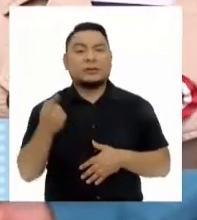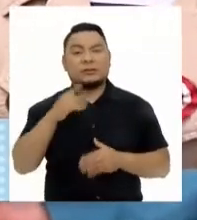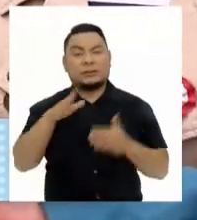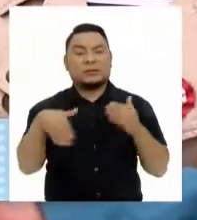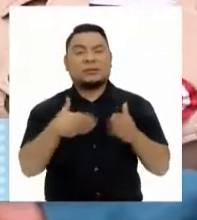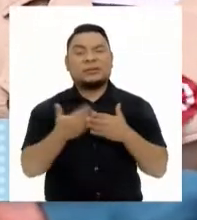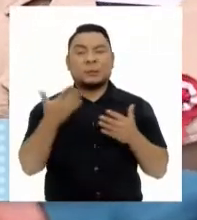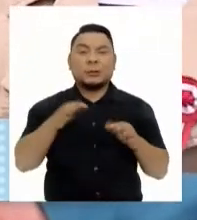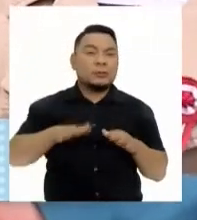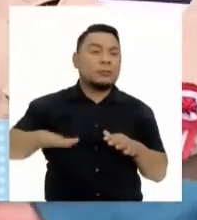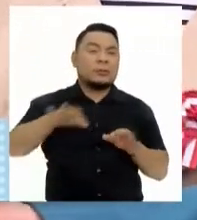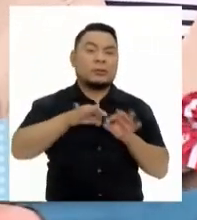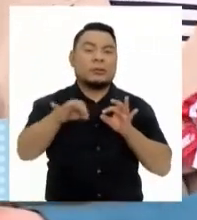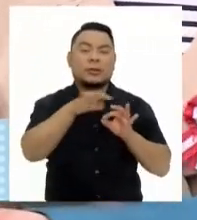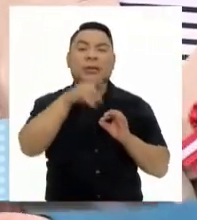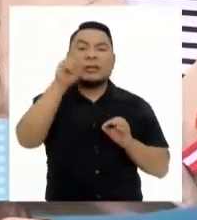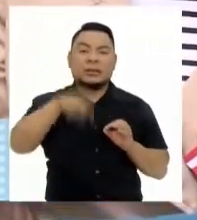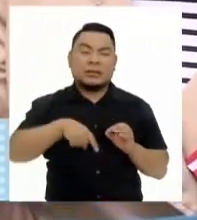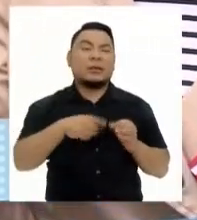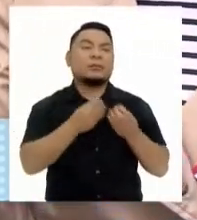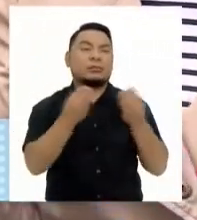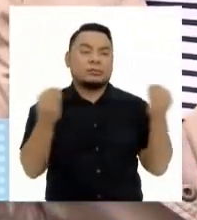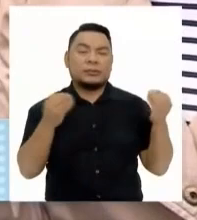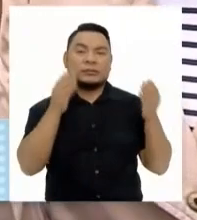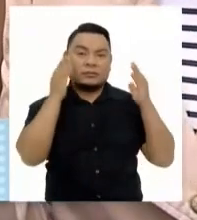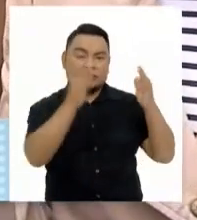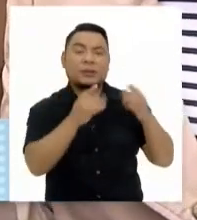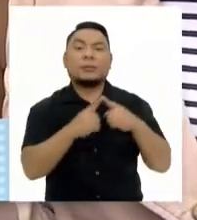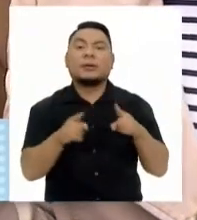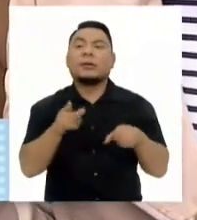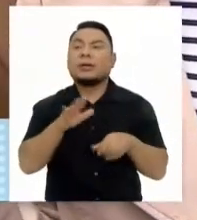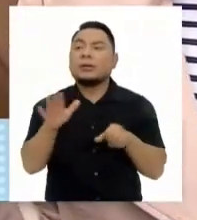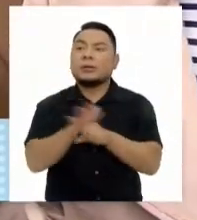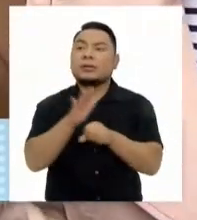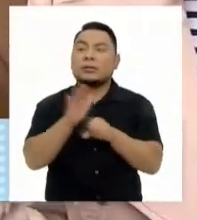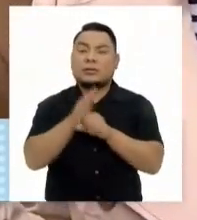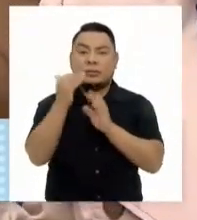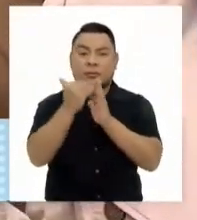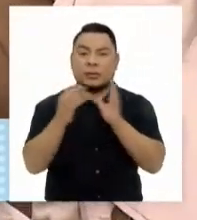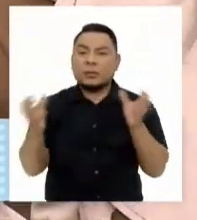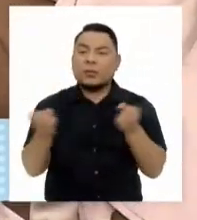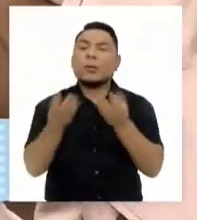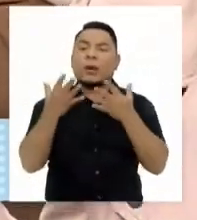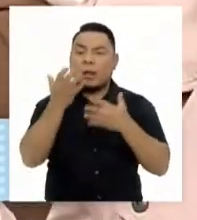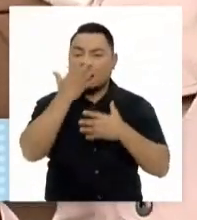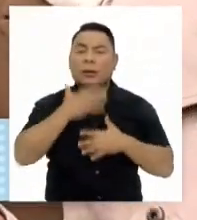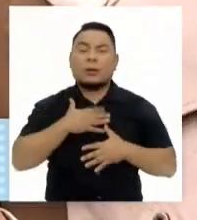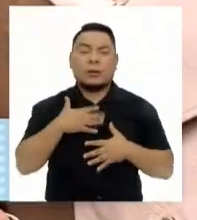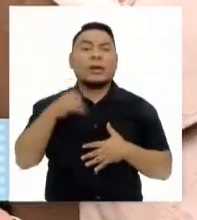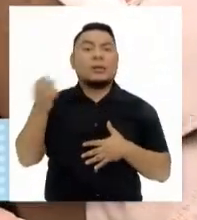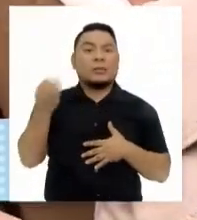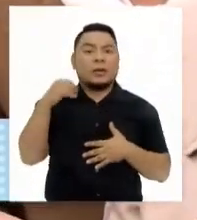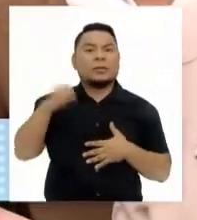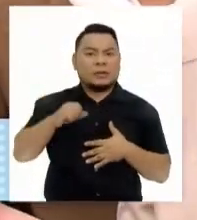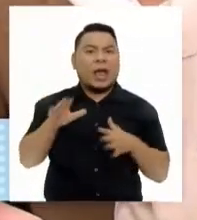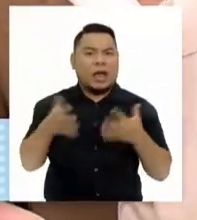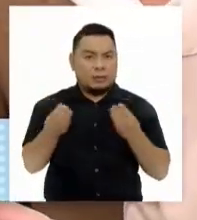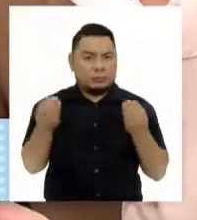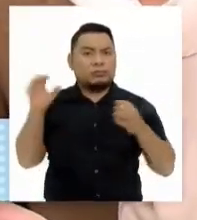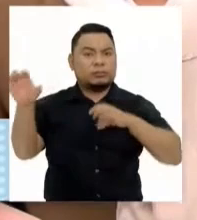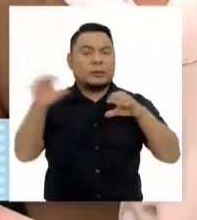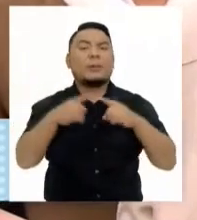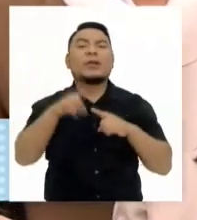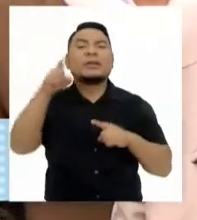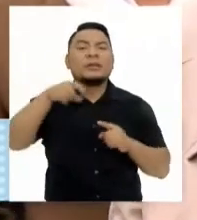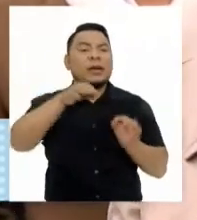de forma descentralizada, ¿no? En términos absolutos parece que tuviéramos sí una buena cantidad de oxígeno, pero necesitamos ver región por